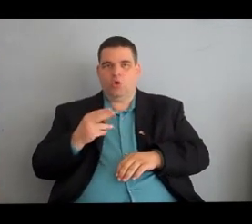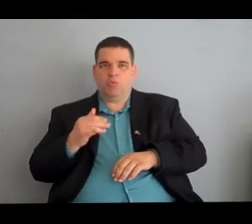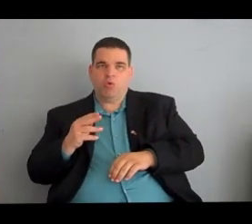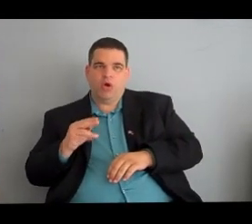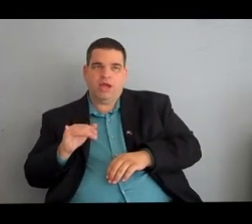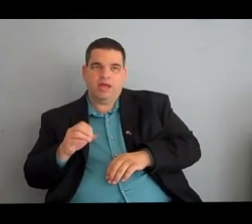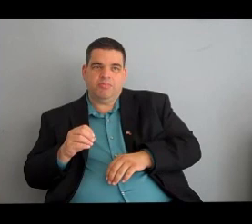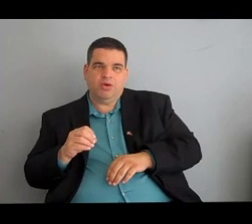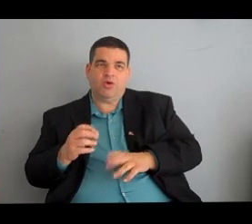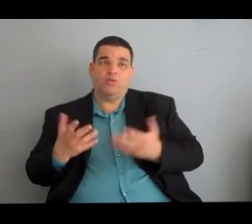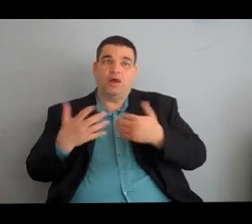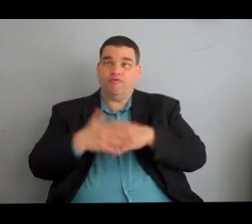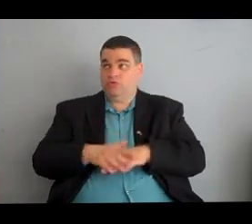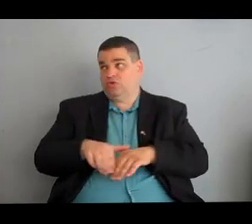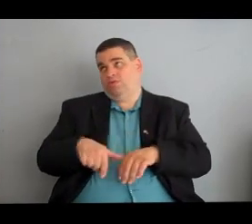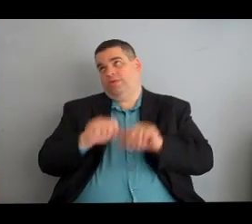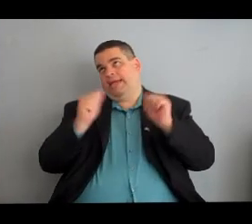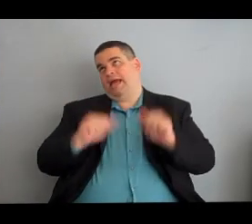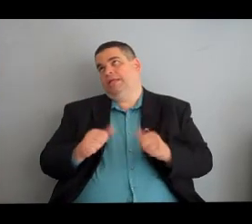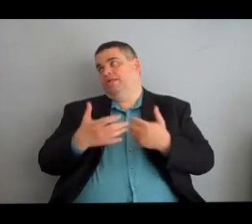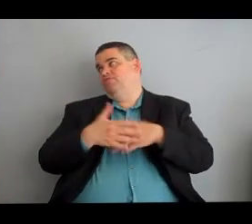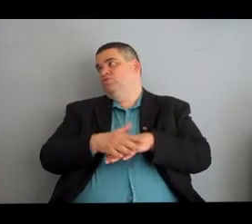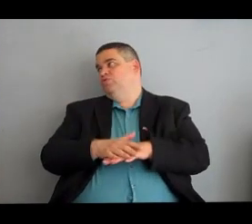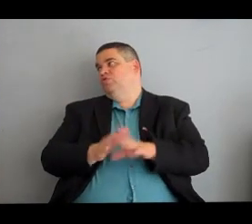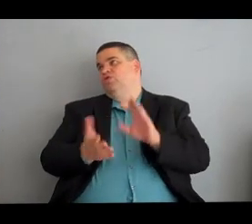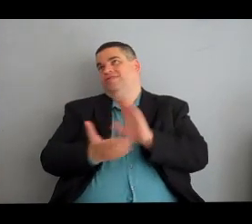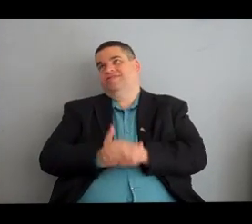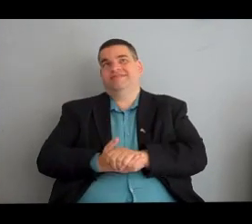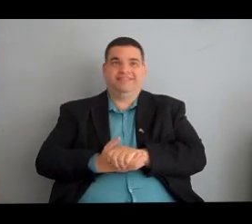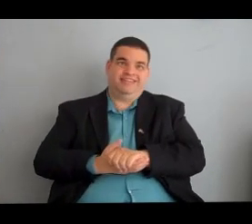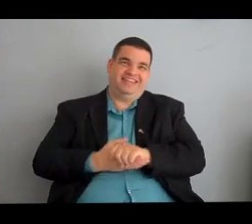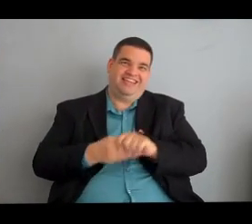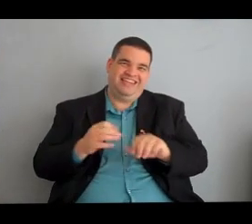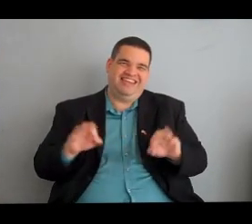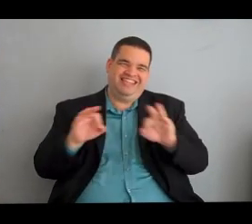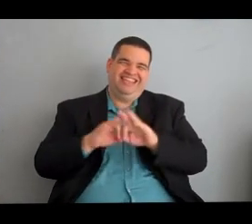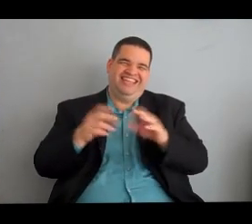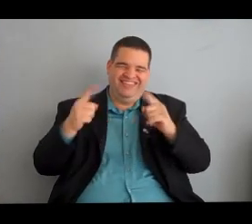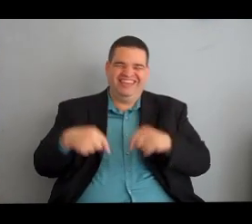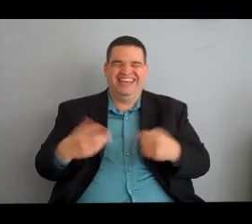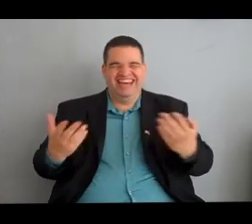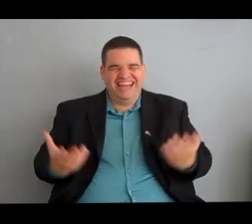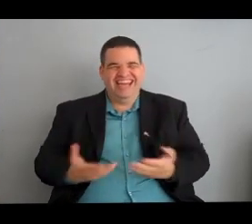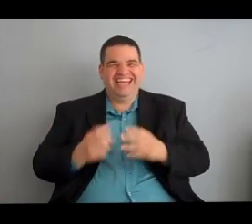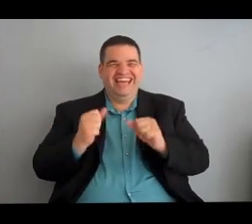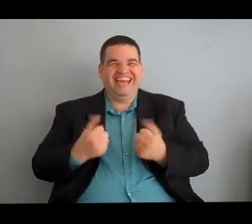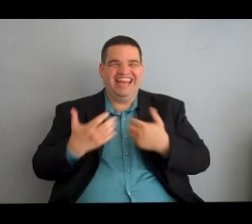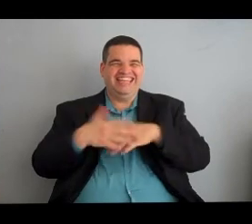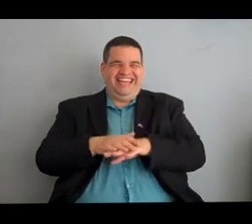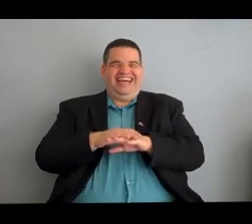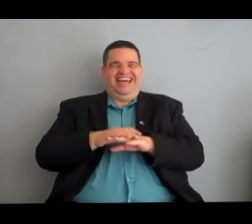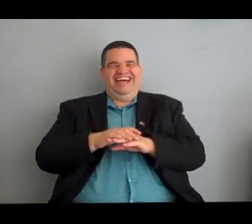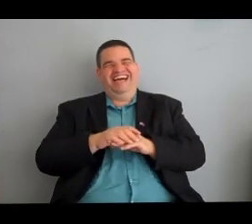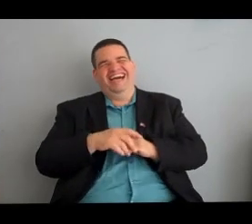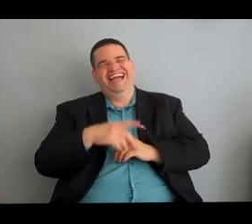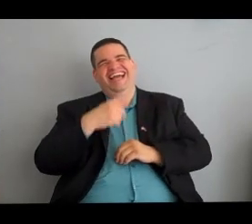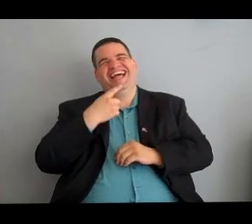Es una fusión, porque no van a estar en Arte Fusión, ¿verdad? Claro que sí. Y en el Museo de la Música. ¿Ya comiste? ¡Pauta!